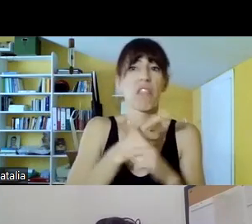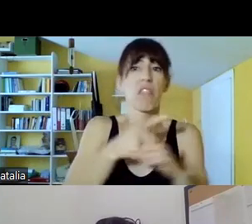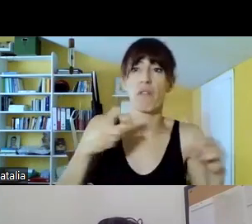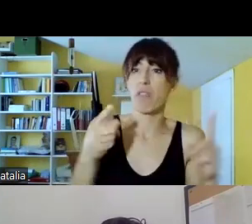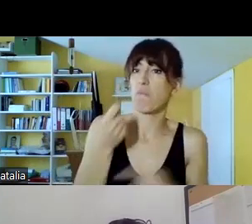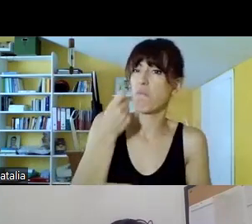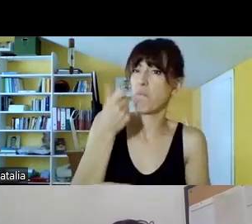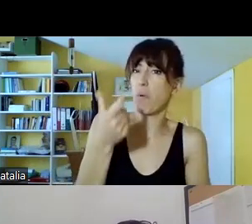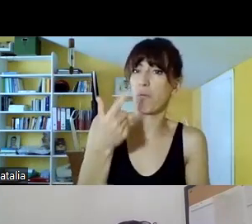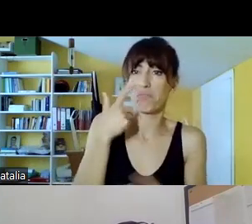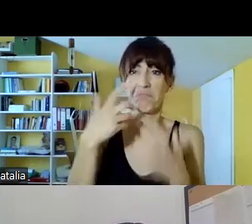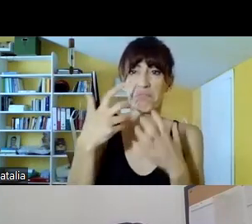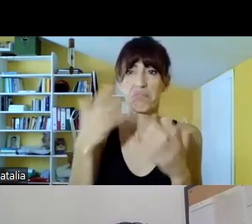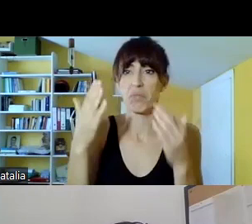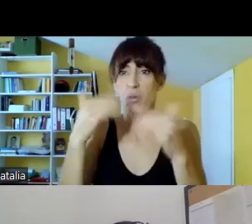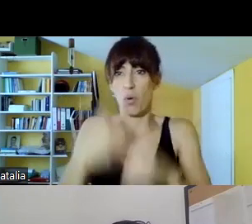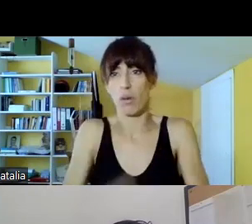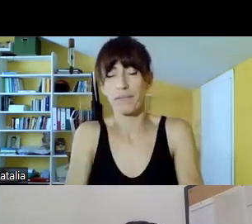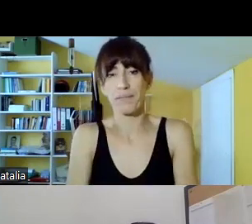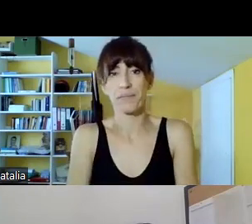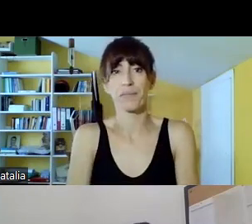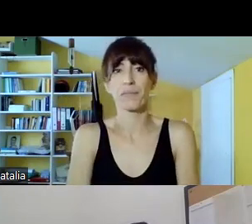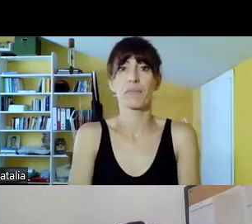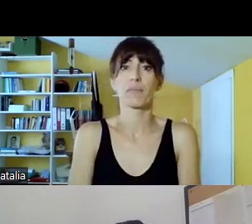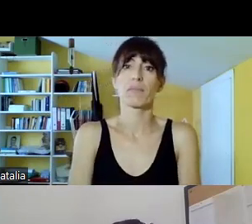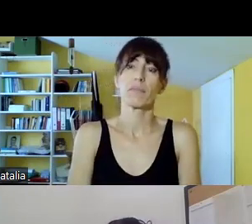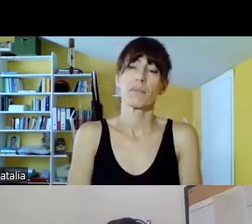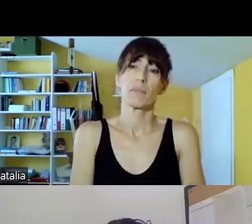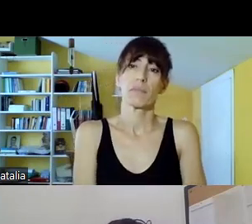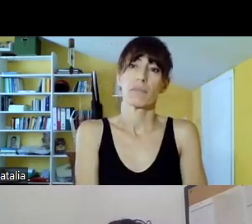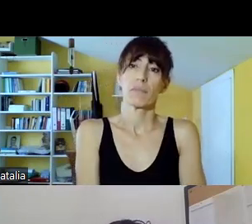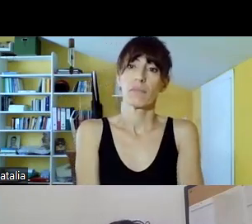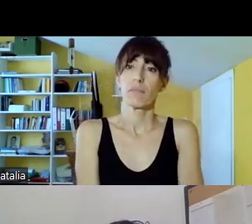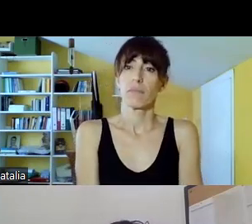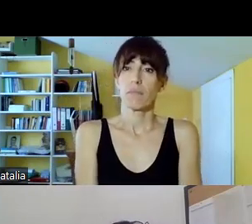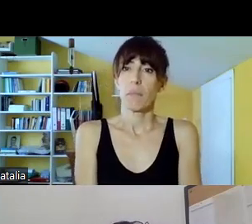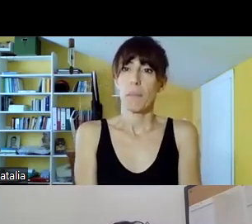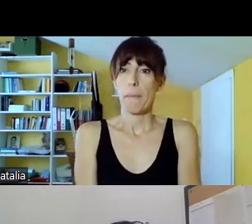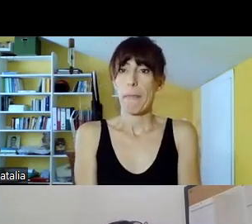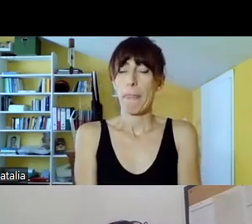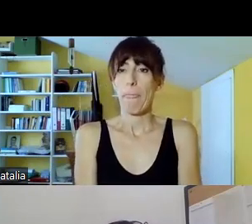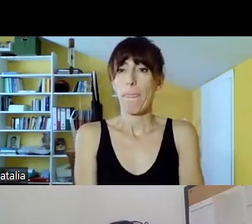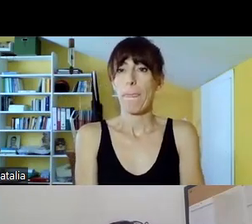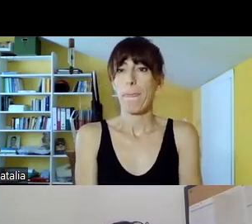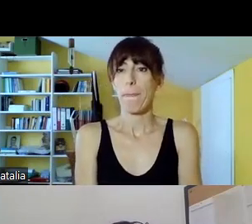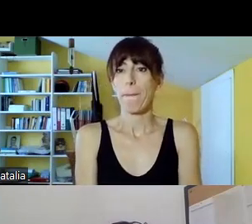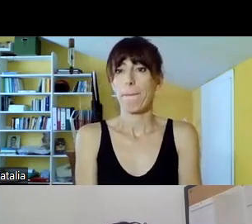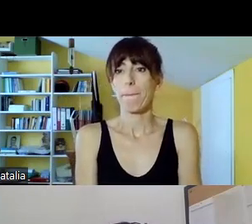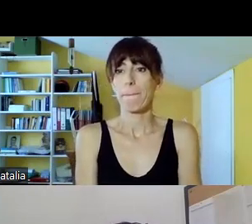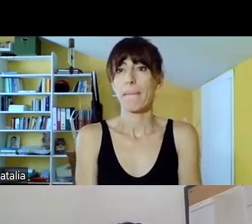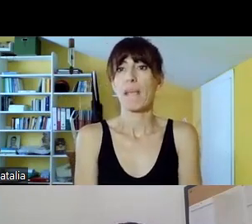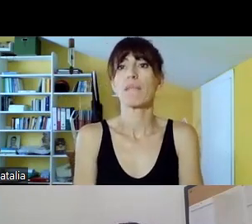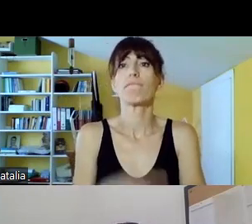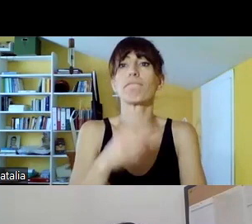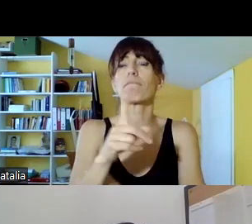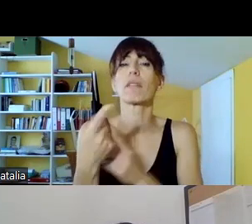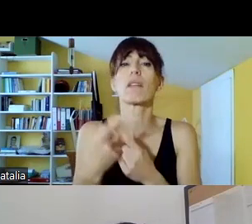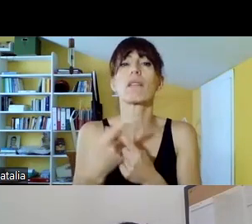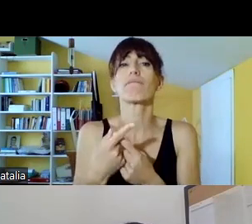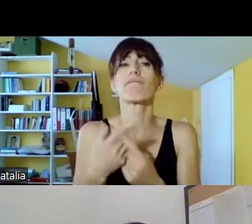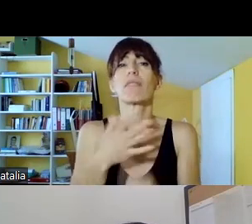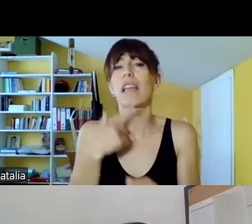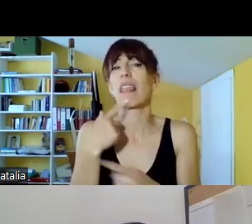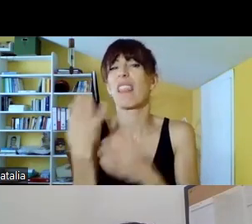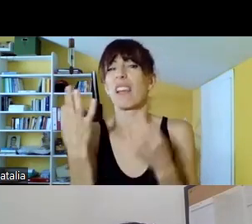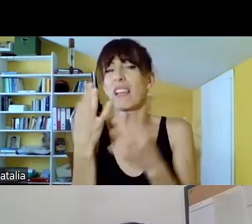Y bueno, ¿qué puede haber detrás de las desigualdades de género en salud mental? Pues